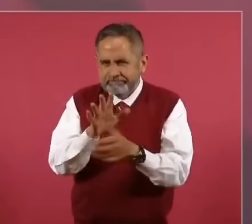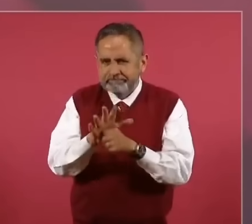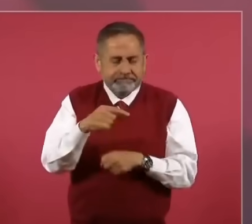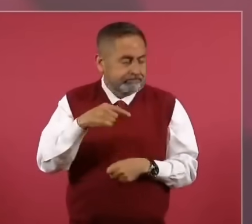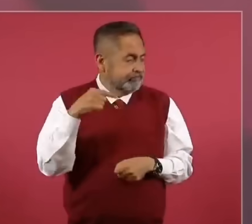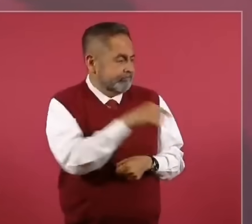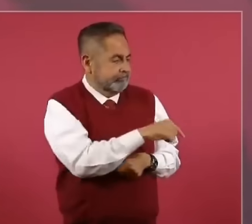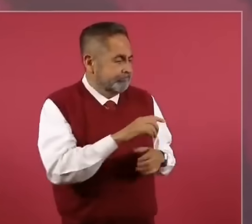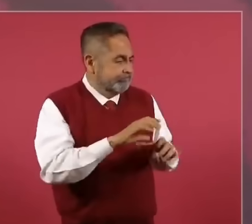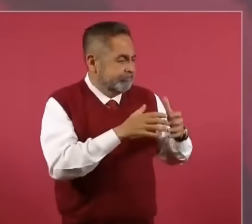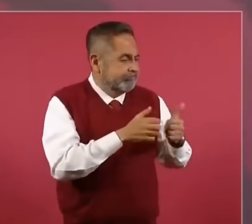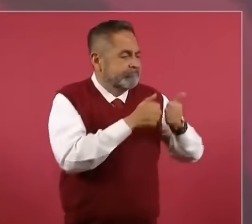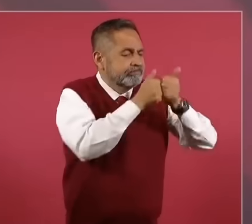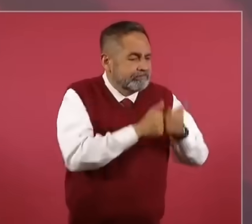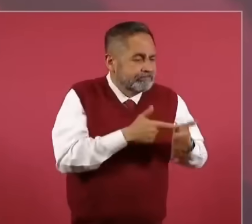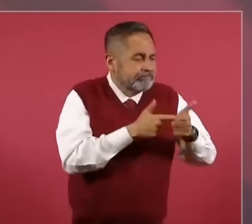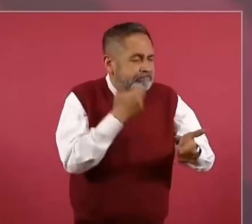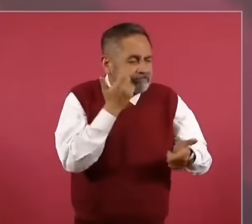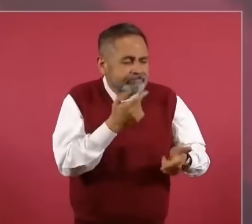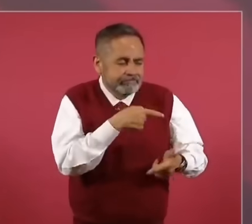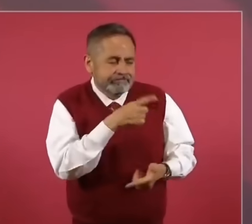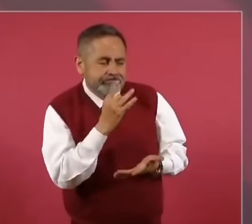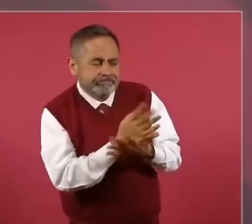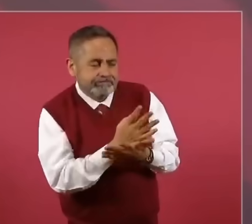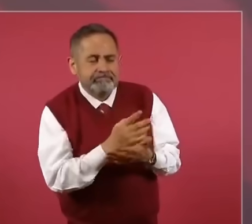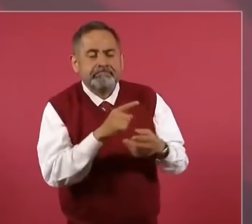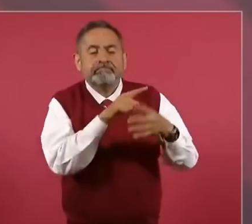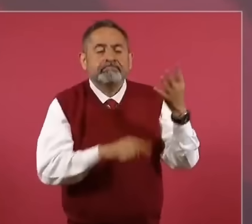Uno, son muy hipócritas.